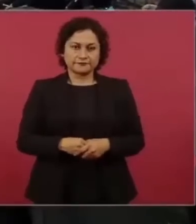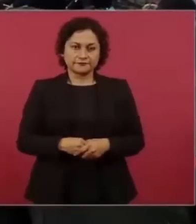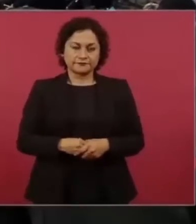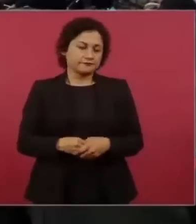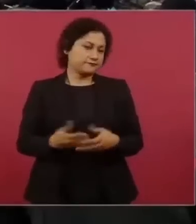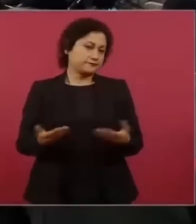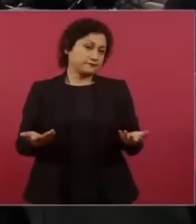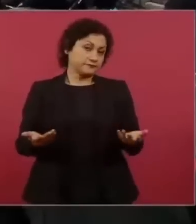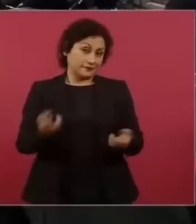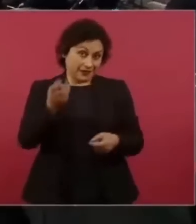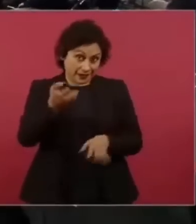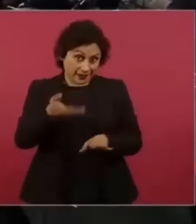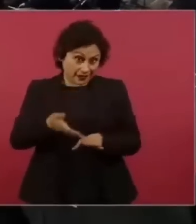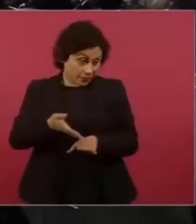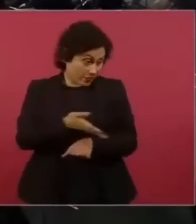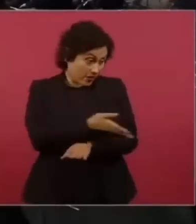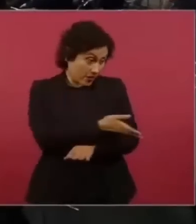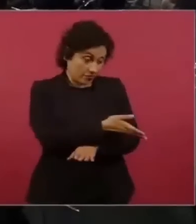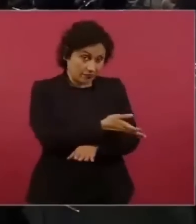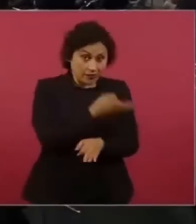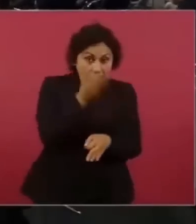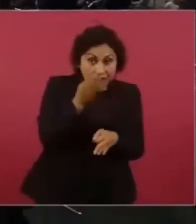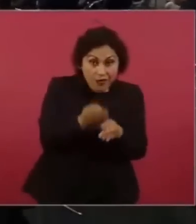Ya no es así.